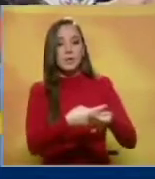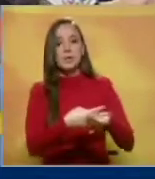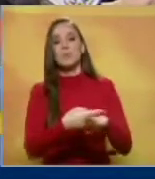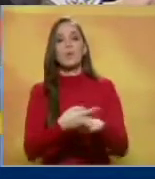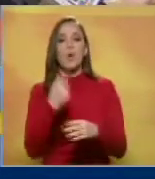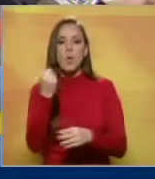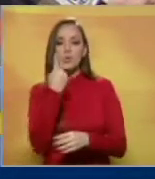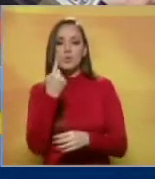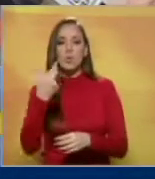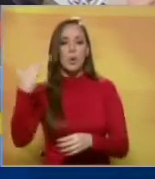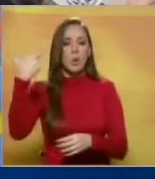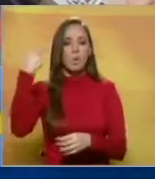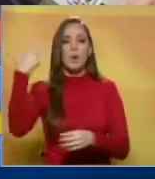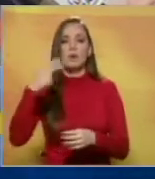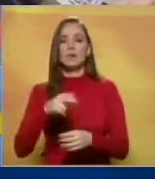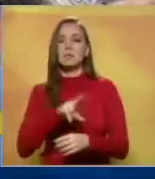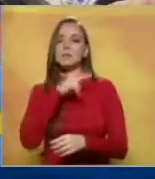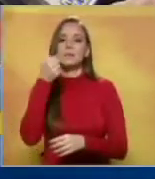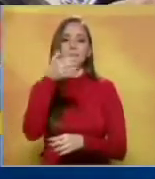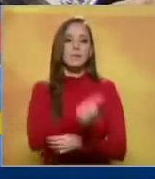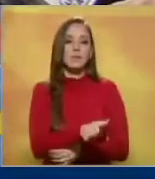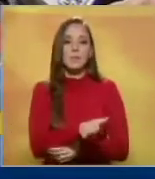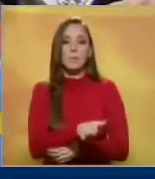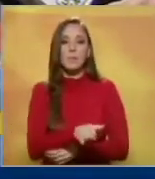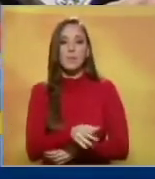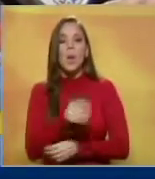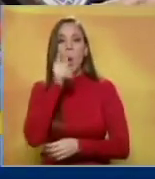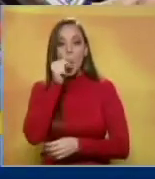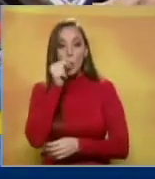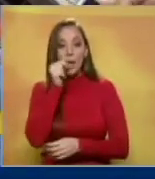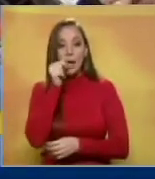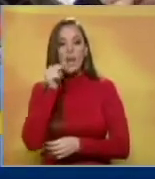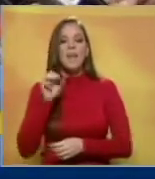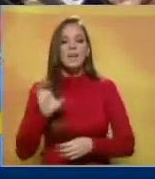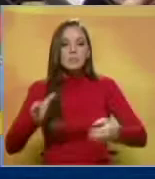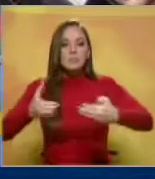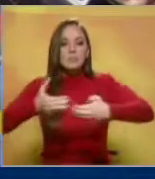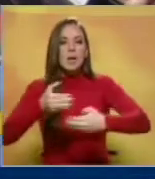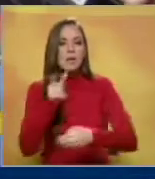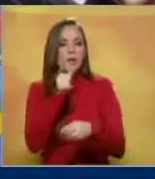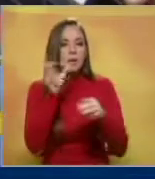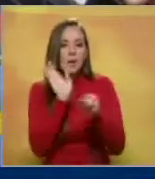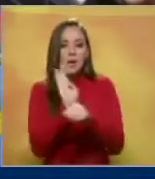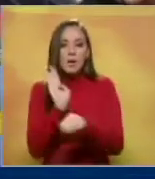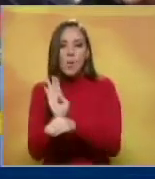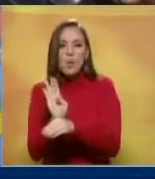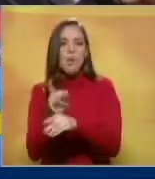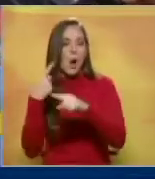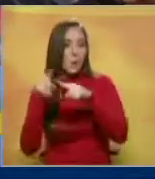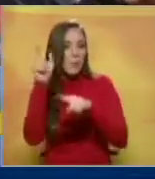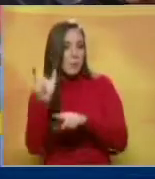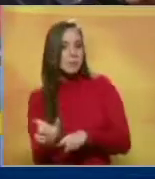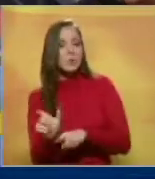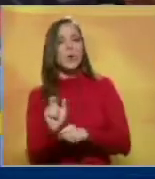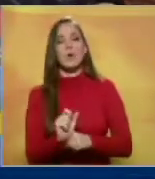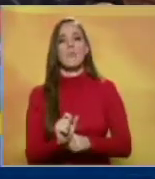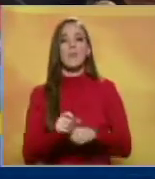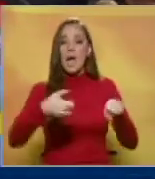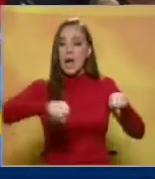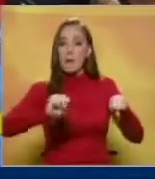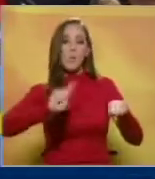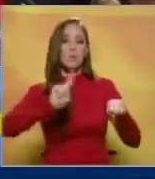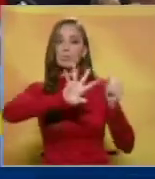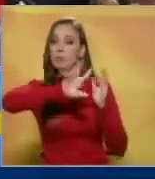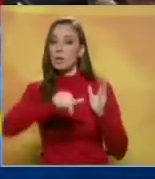un solo tiro y un solo tiro lo mató el escolta y pero la moto no se la quitaron la moto estaba parada le